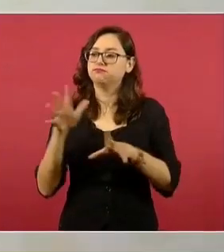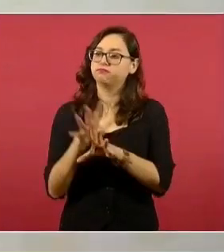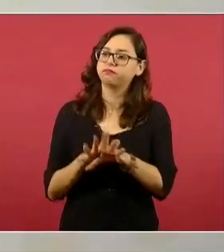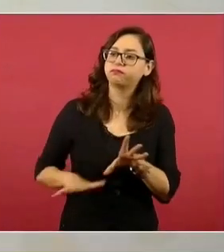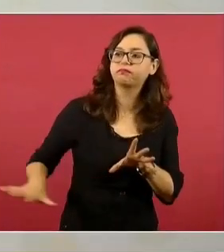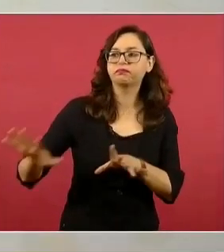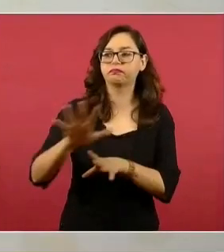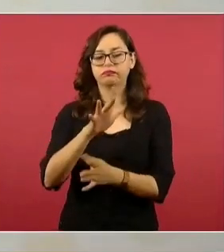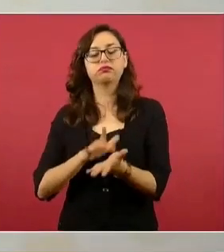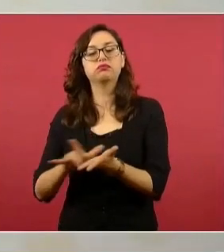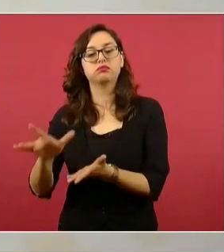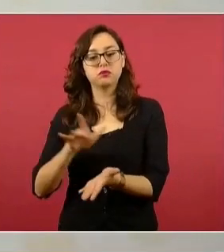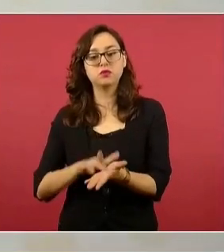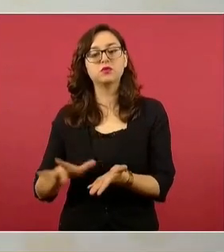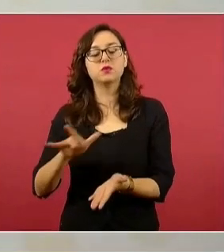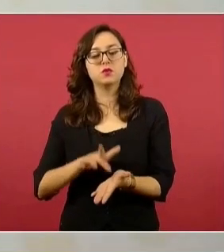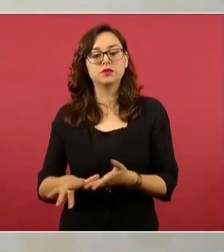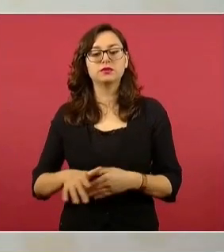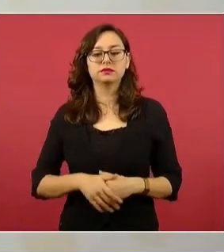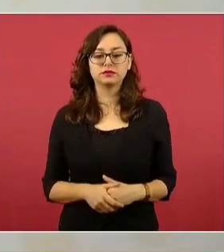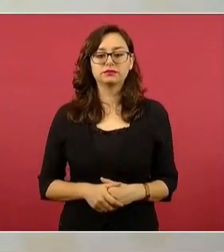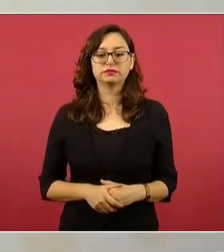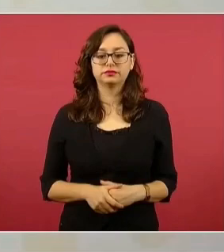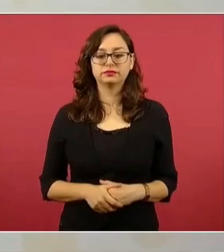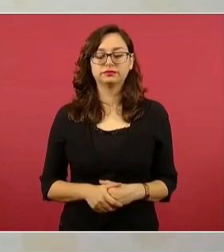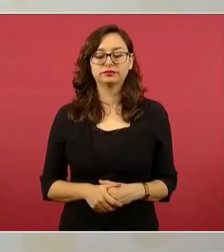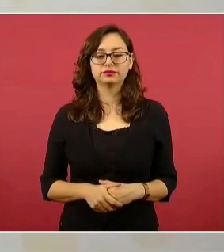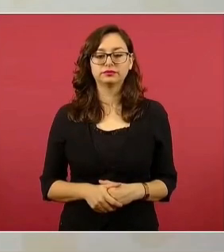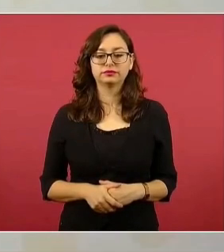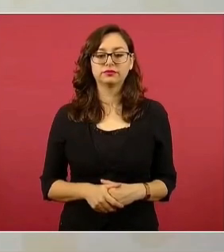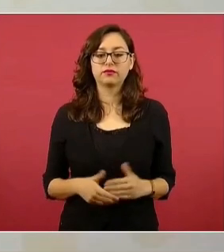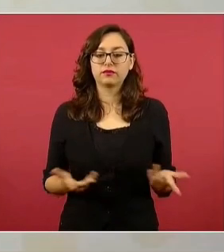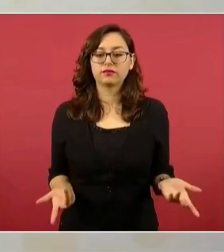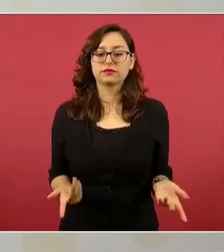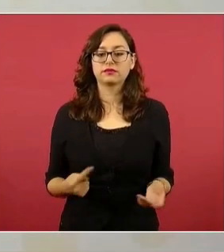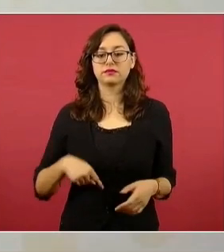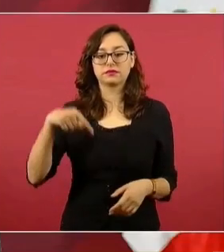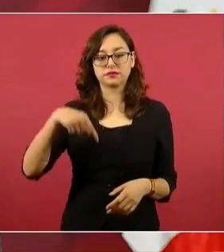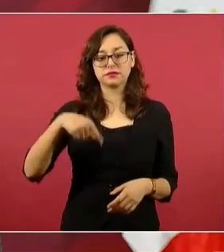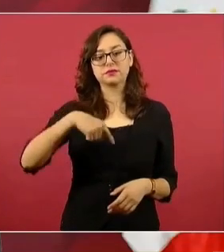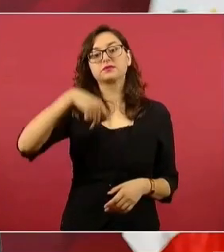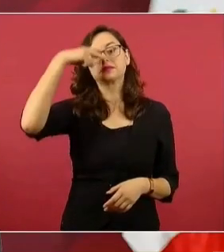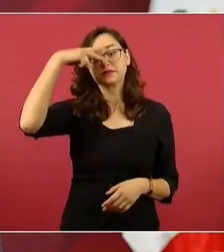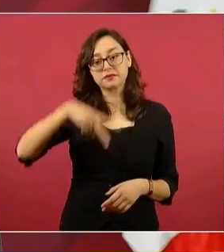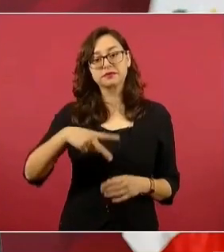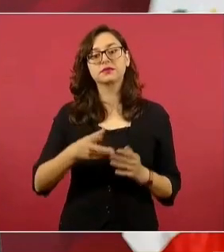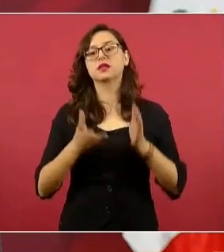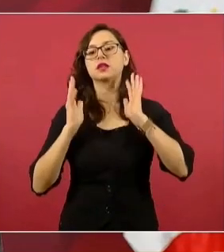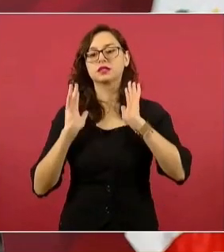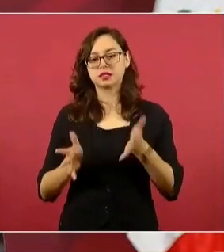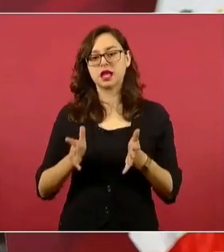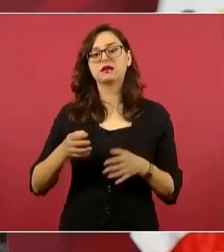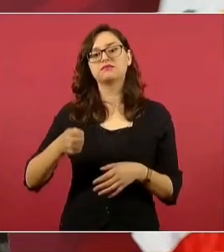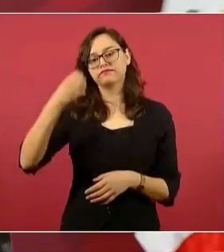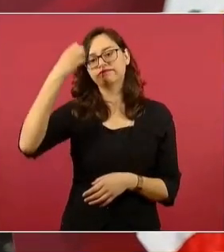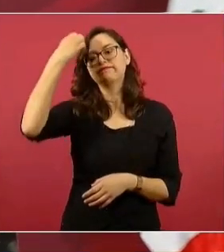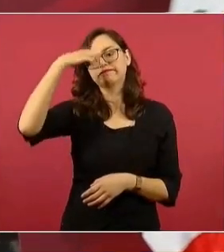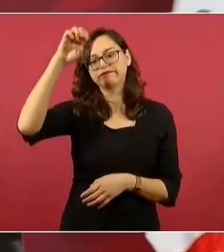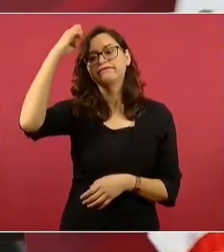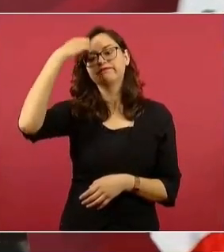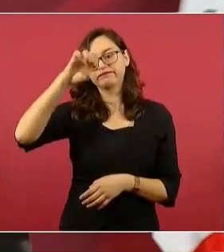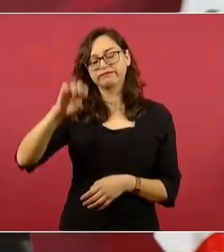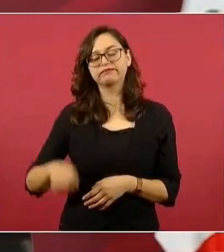En México tuvimos la experiencia que nos dolió